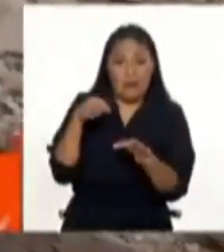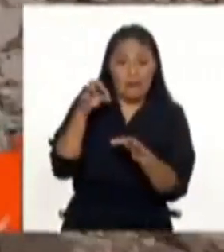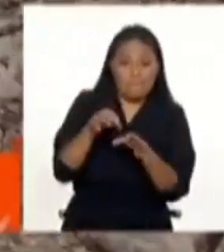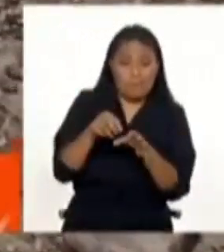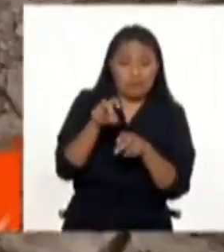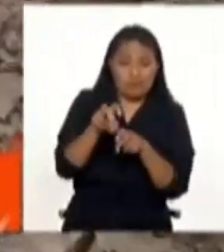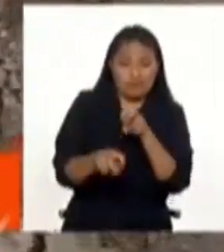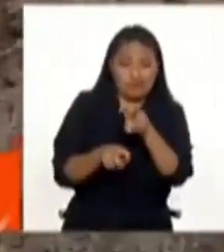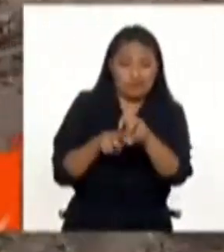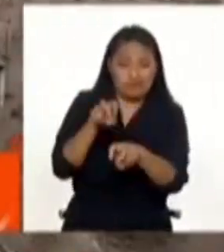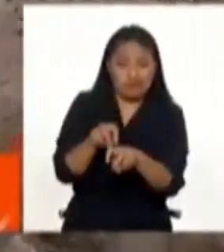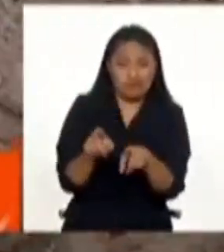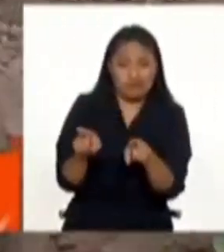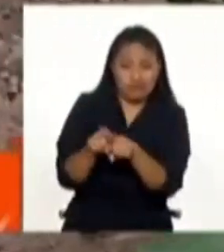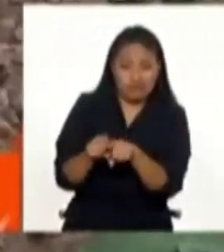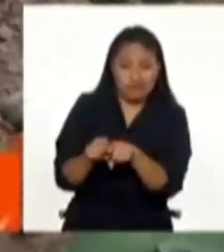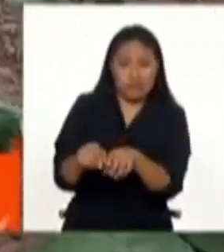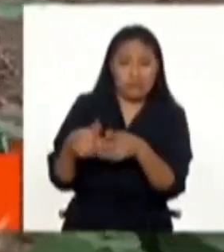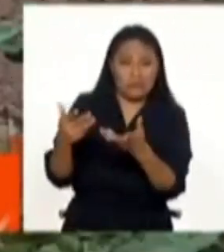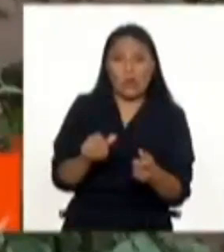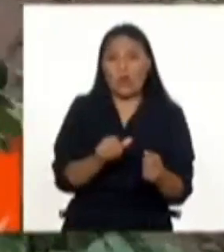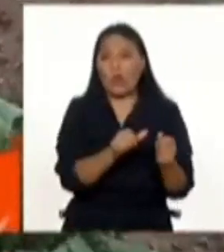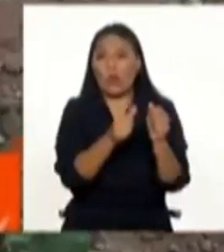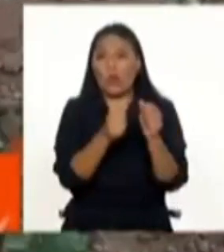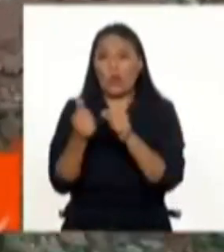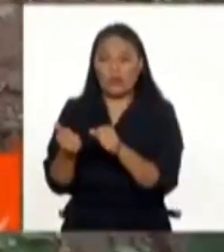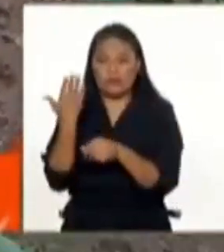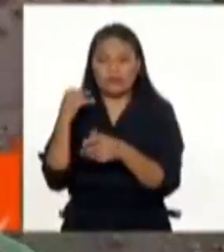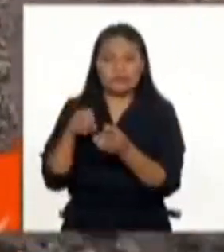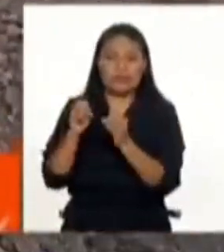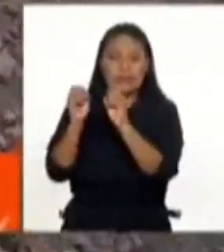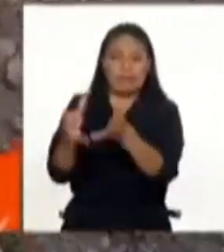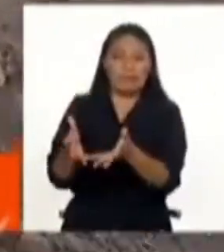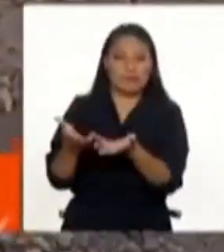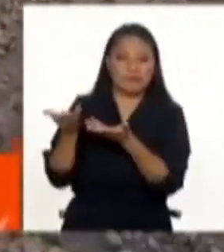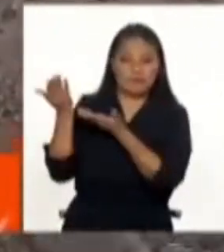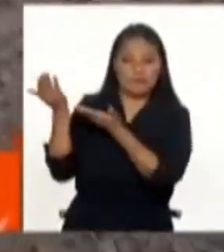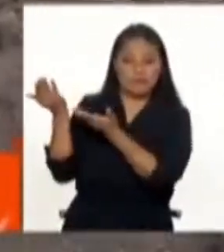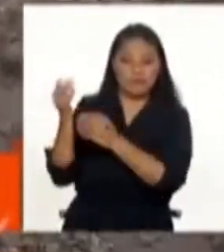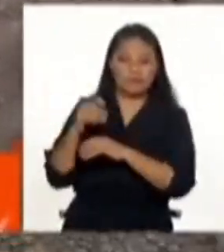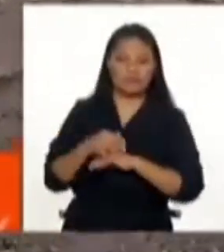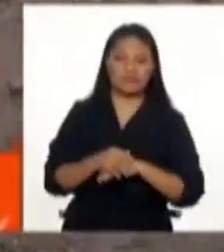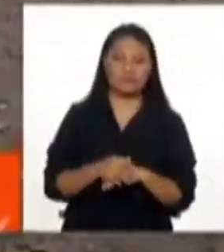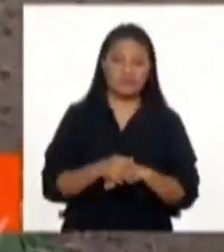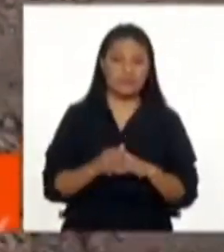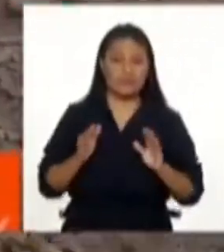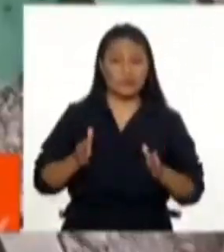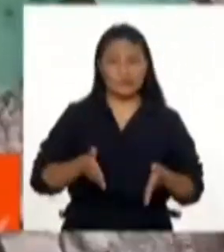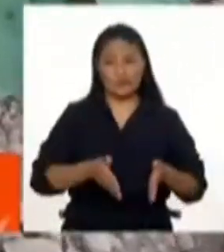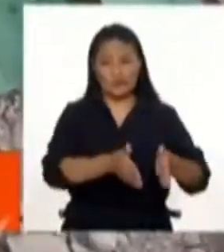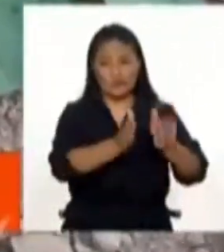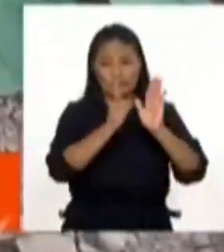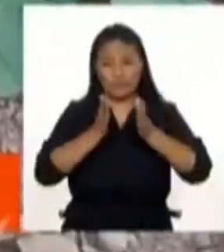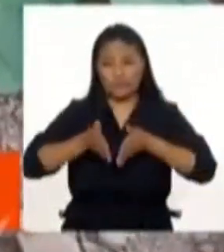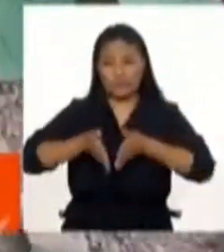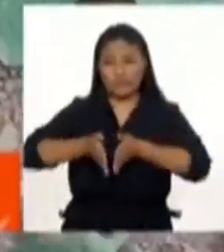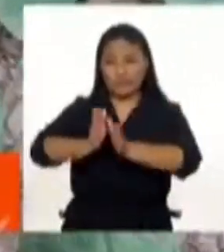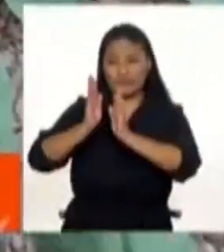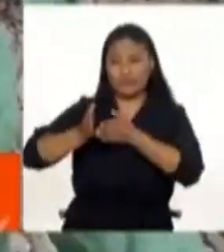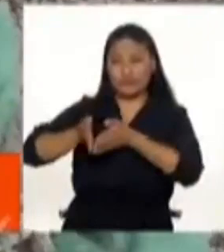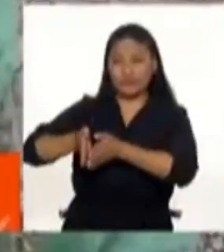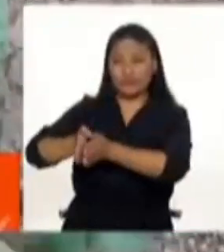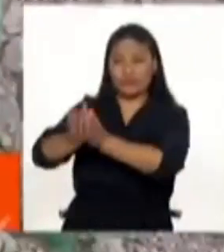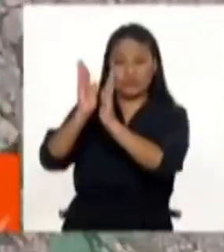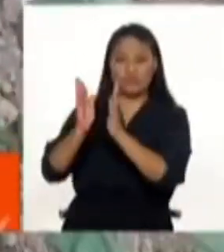cultivo de otros sembríos para recuperar algo de lo perdido. Miren esas extensiones enormes de nuestro